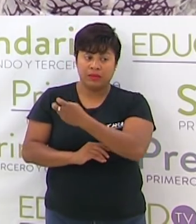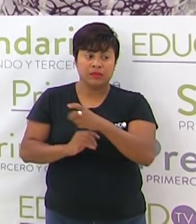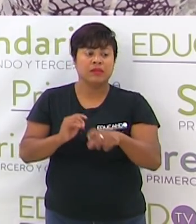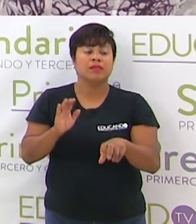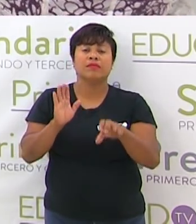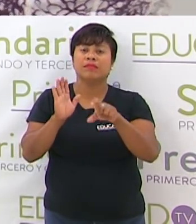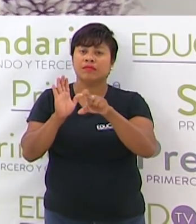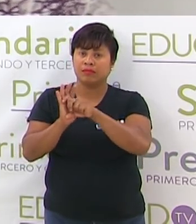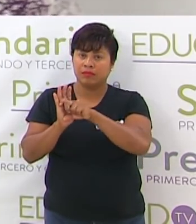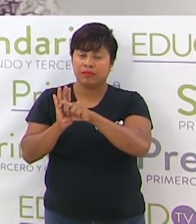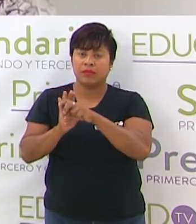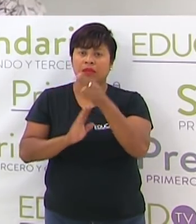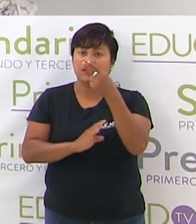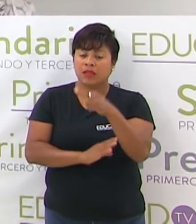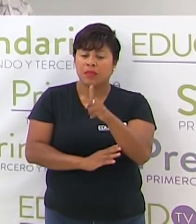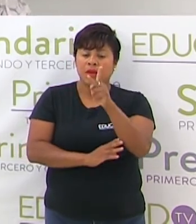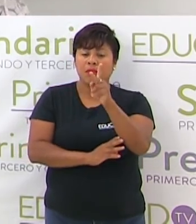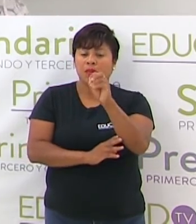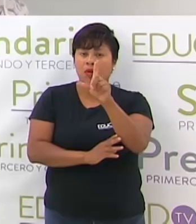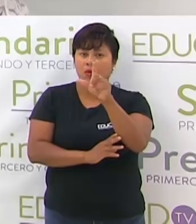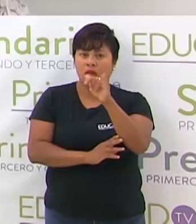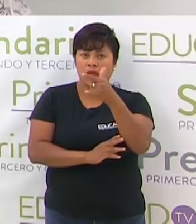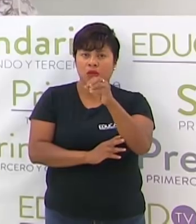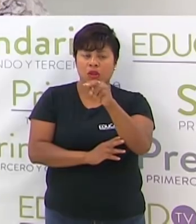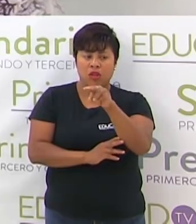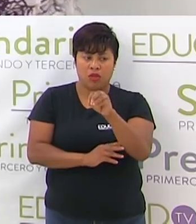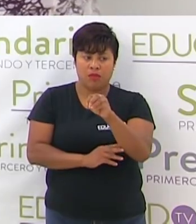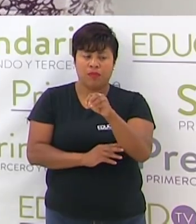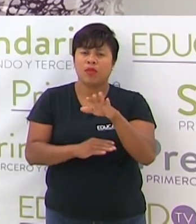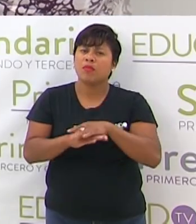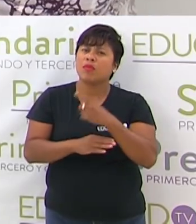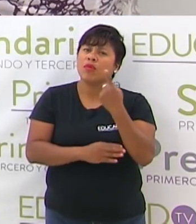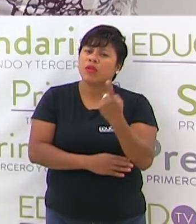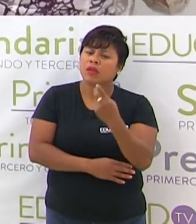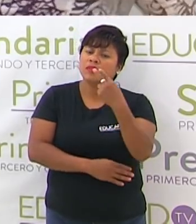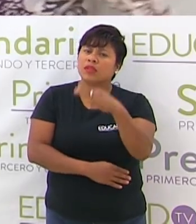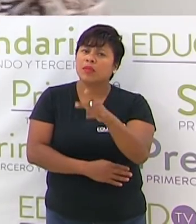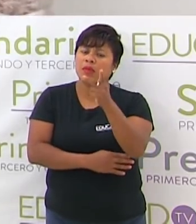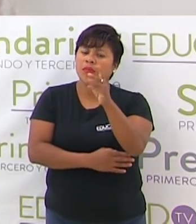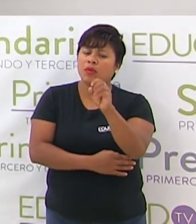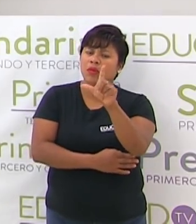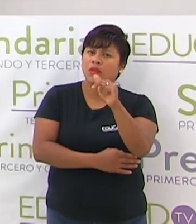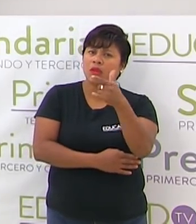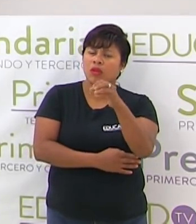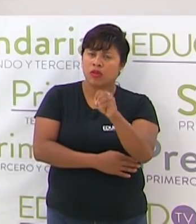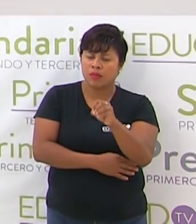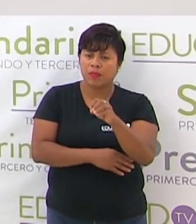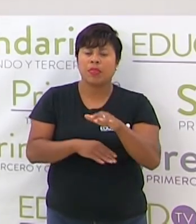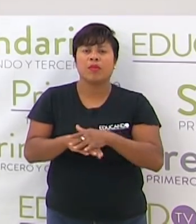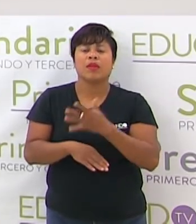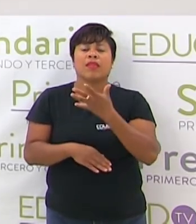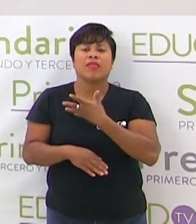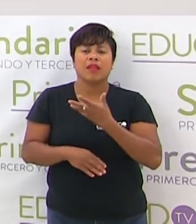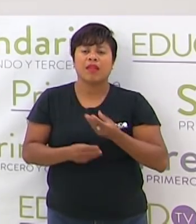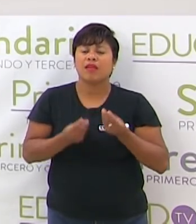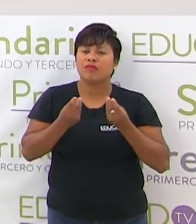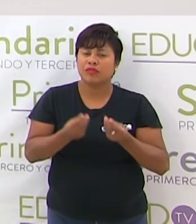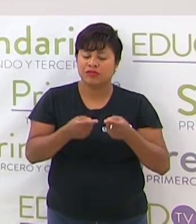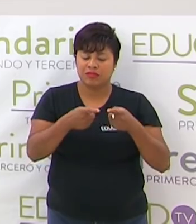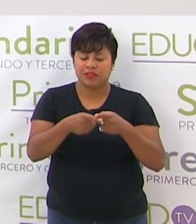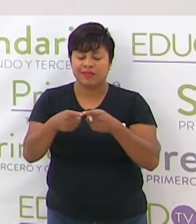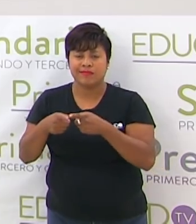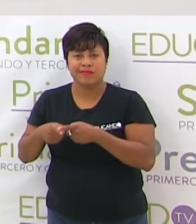figura se le llama polígono. ¿Por qué se le llama polígono? Porque tiene